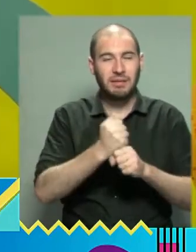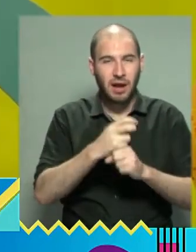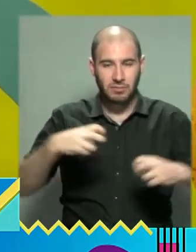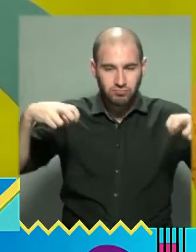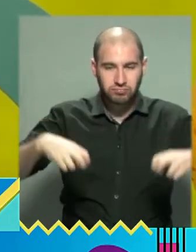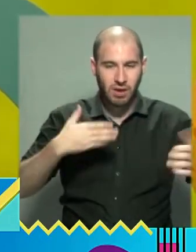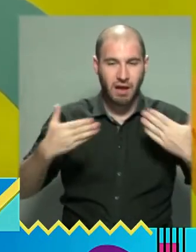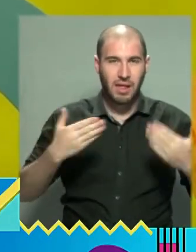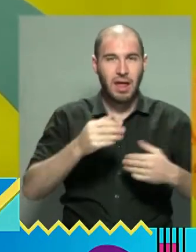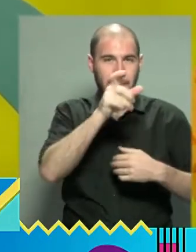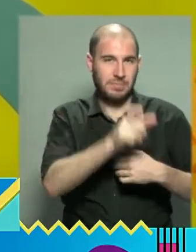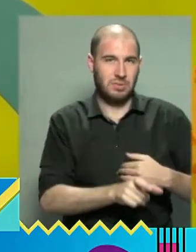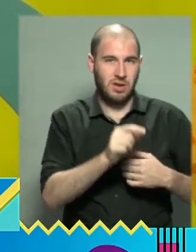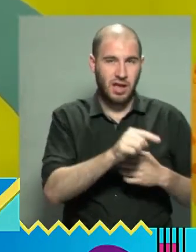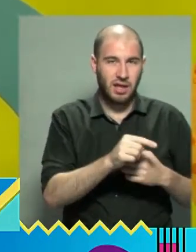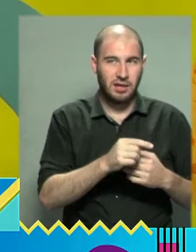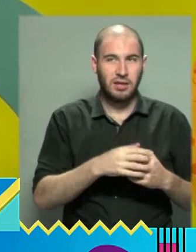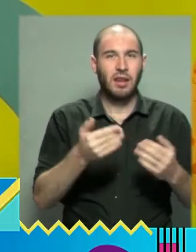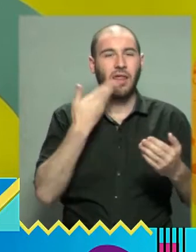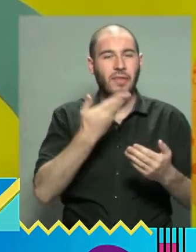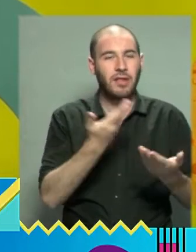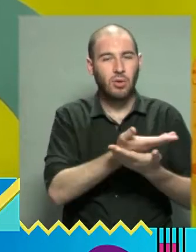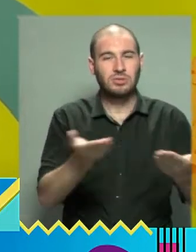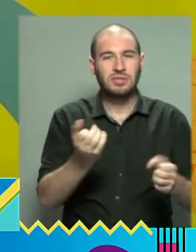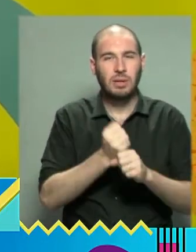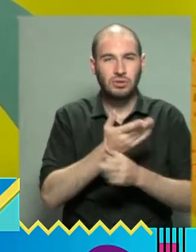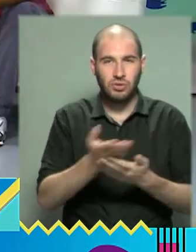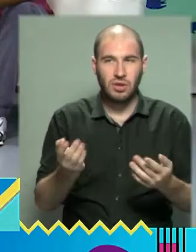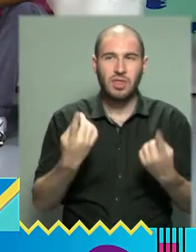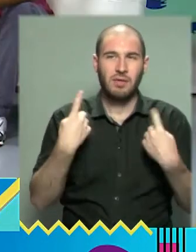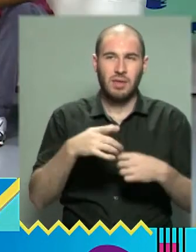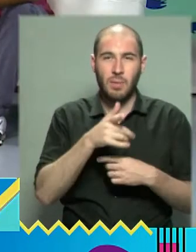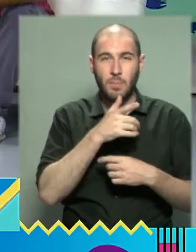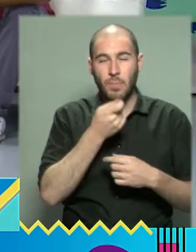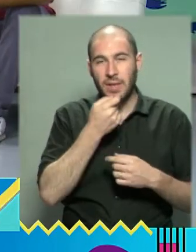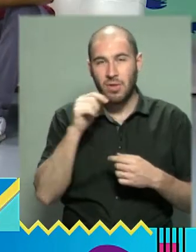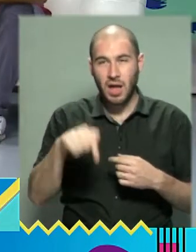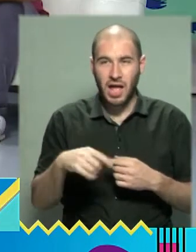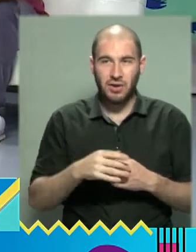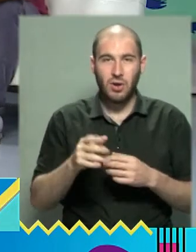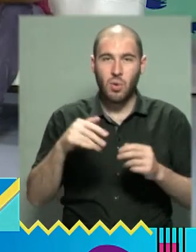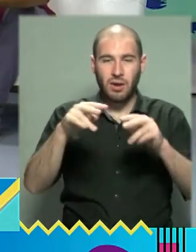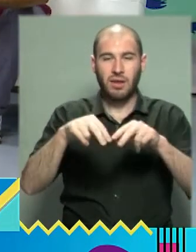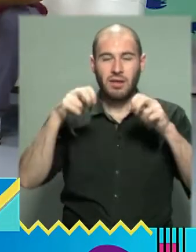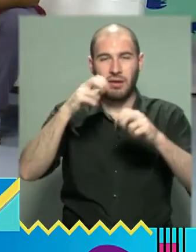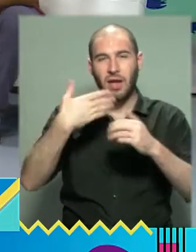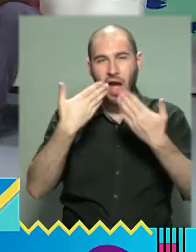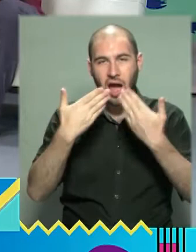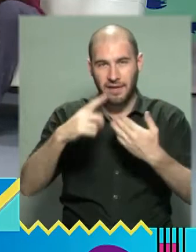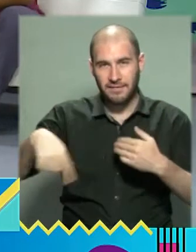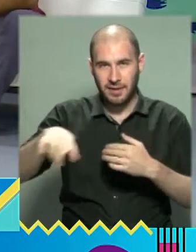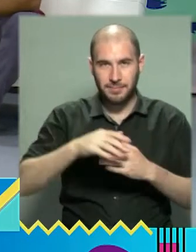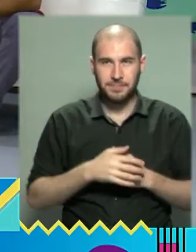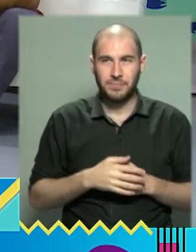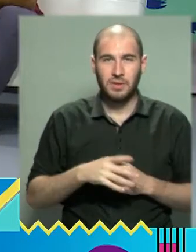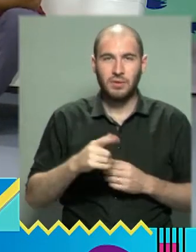mesa. Irigoyen no era una persona que diera discursos a todos los trabajadores como podemos verlos hoy en los palcos y en los escenarios que se hacen cuando